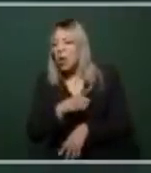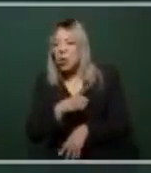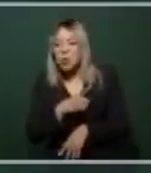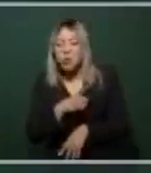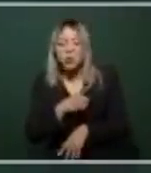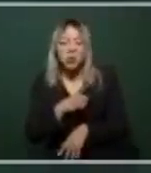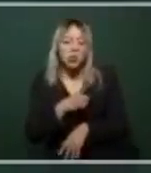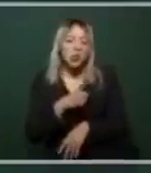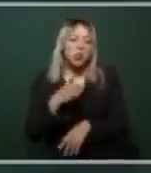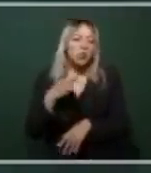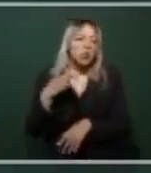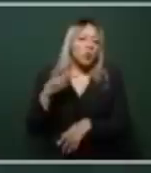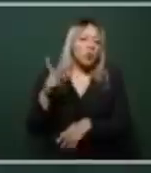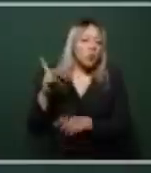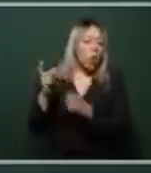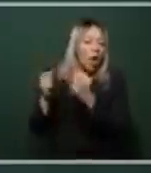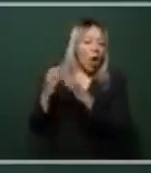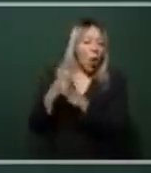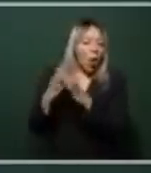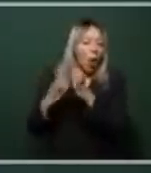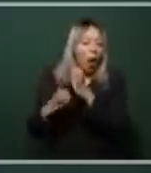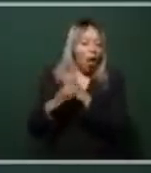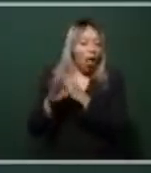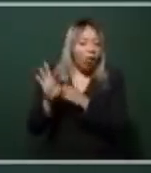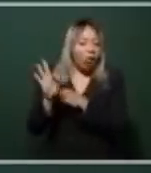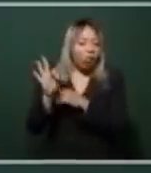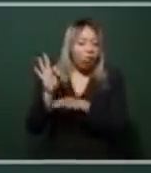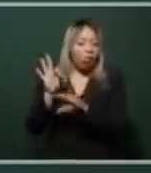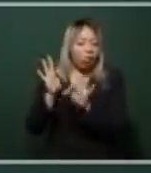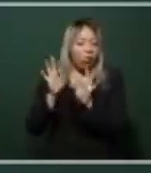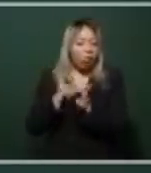lo que les conviene.